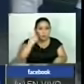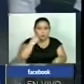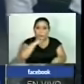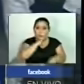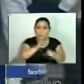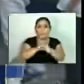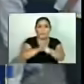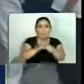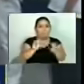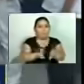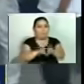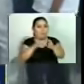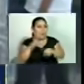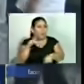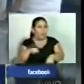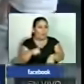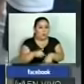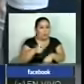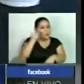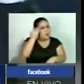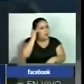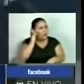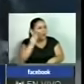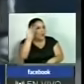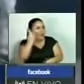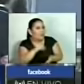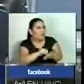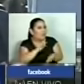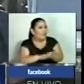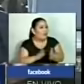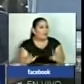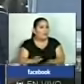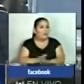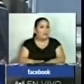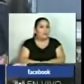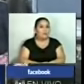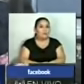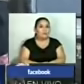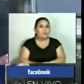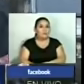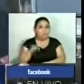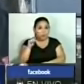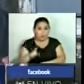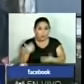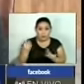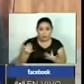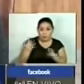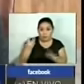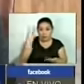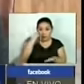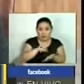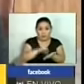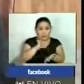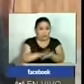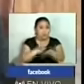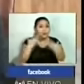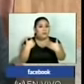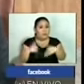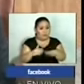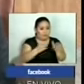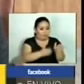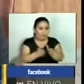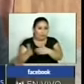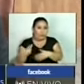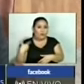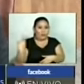coronavirus y que aún es demasiado prematuro hablar de este tema. Estamos esperando las fechas porque ya tenemos un plan como